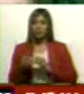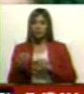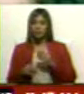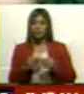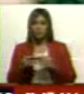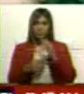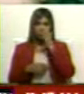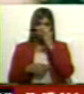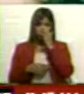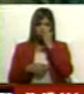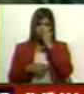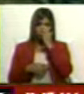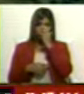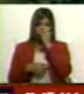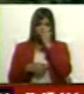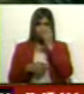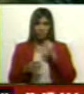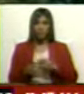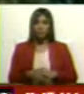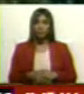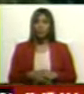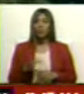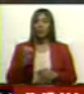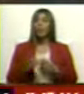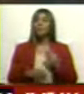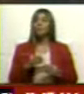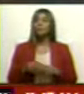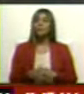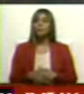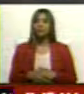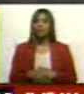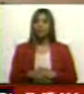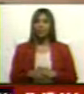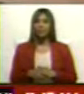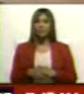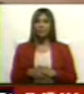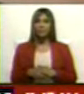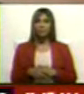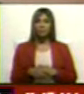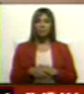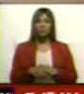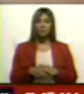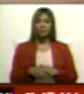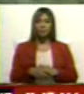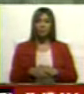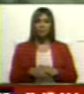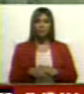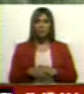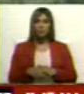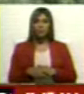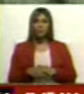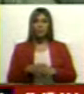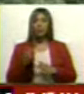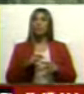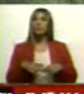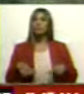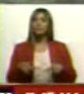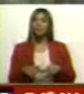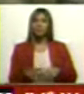ir elaborando o desarrollando, valga la redundancia, en este